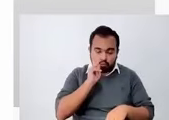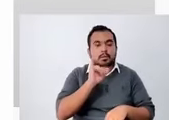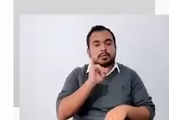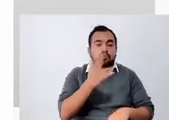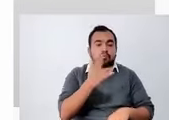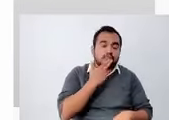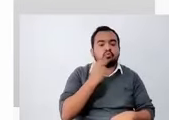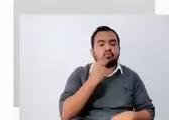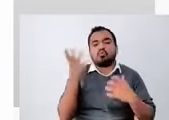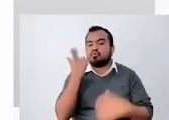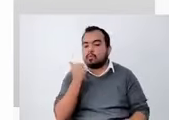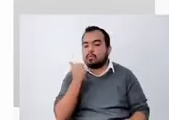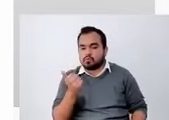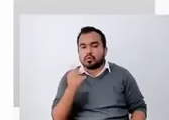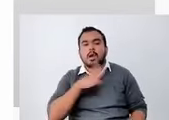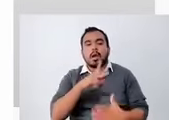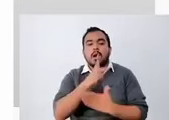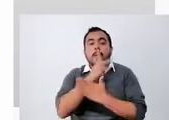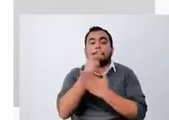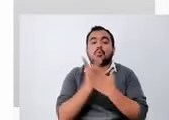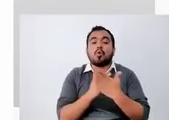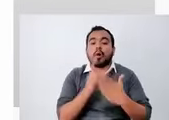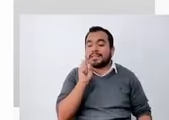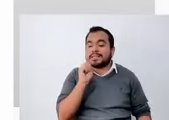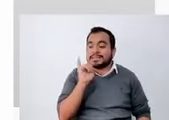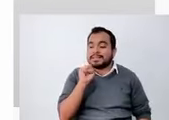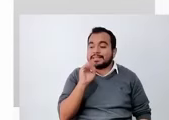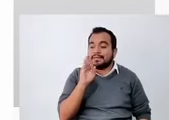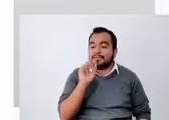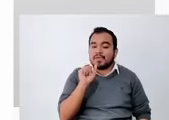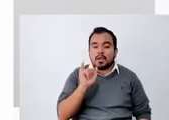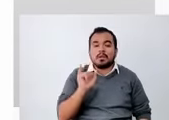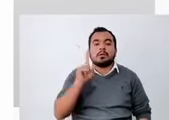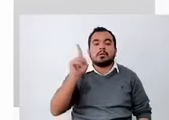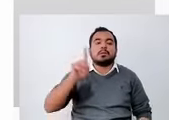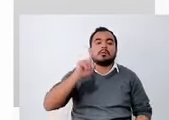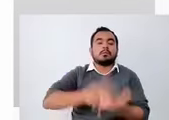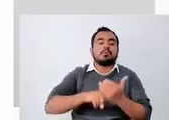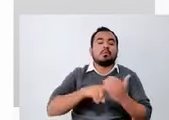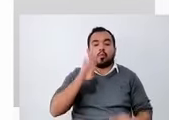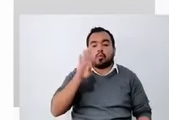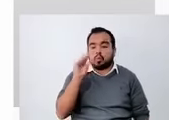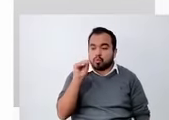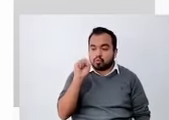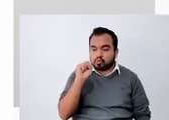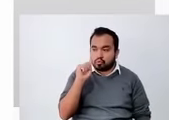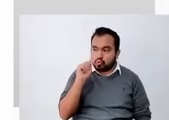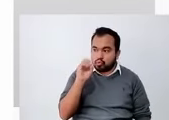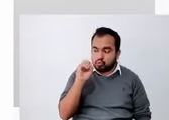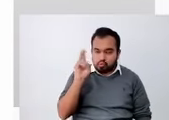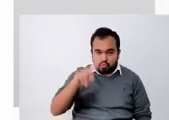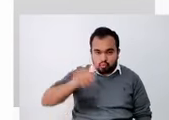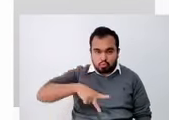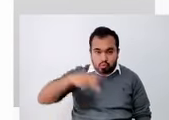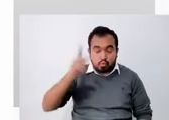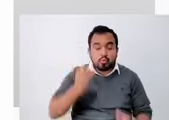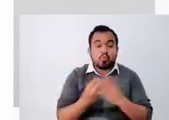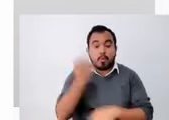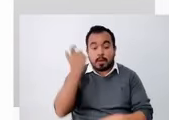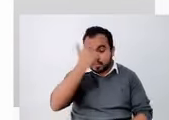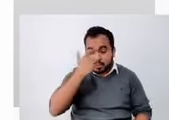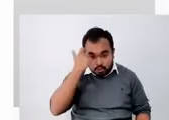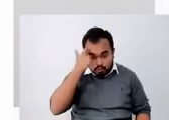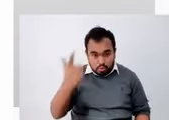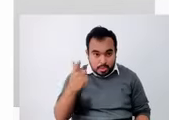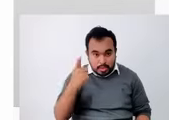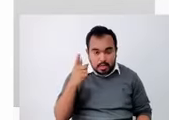programa Ceasefire, la tregua en Boston. Esas teorías criminológicas son las nuevas teorías de la disuasión, la teoría de la